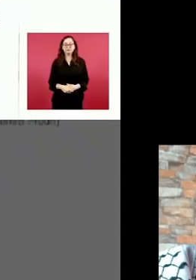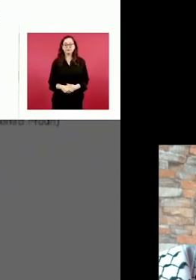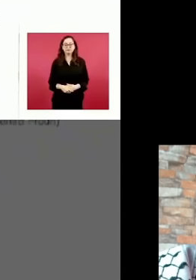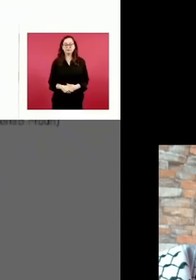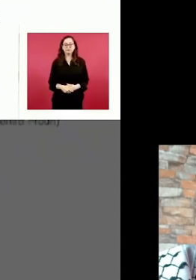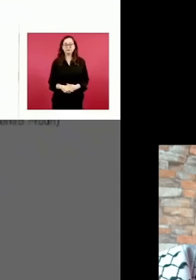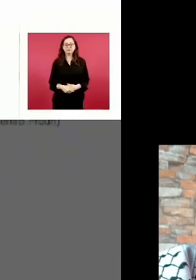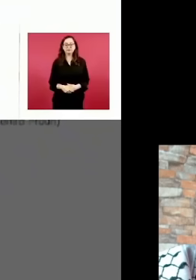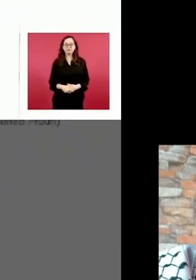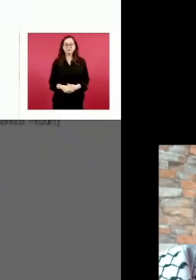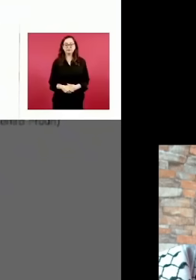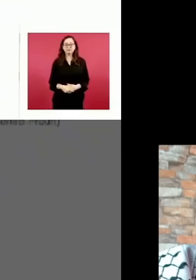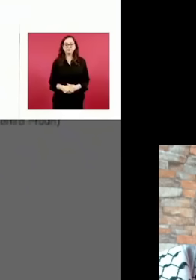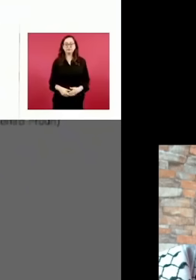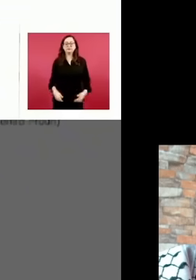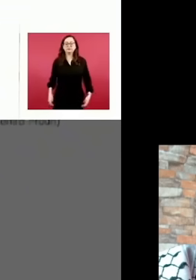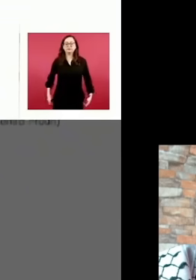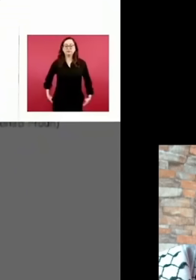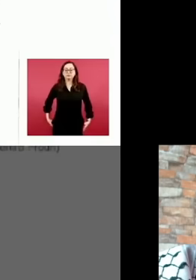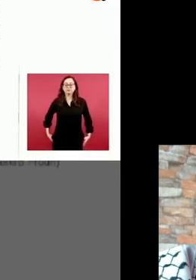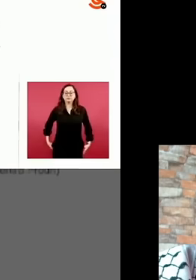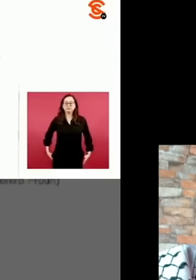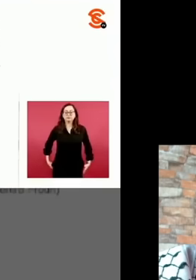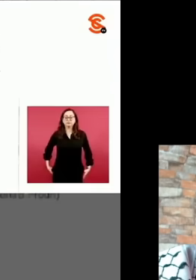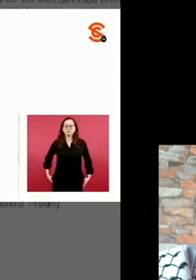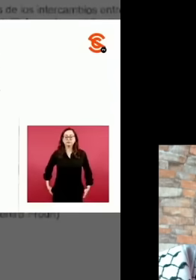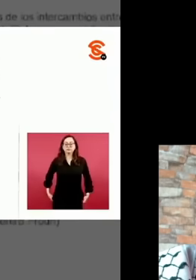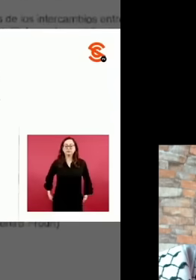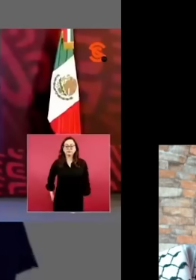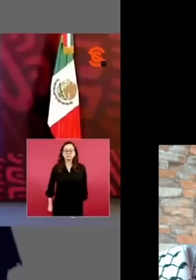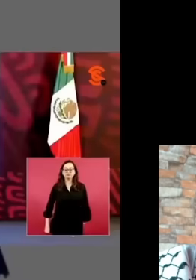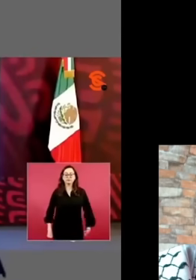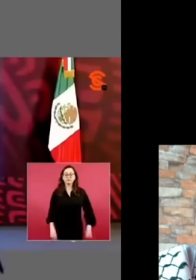cantó entonado miren